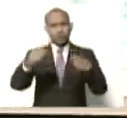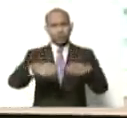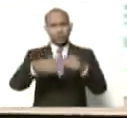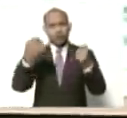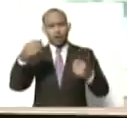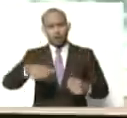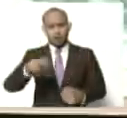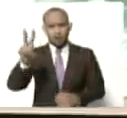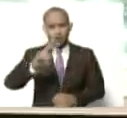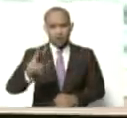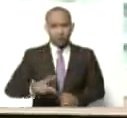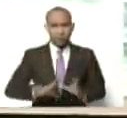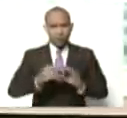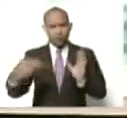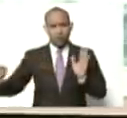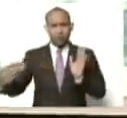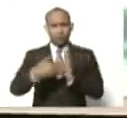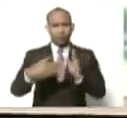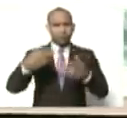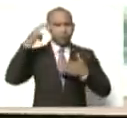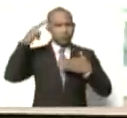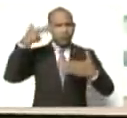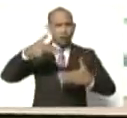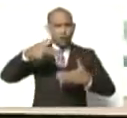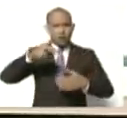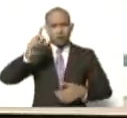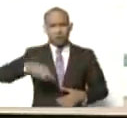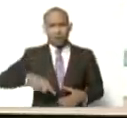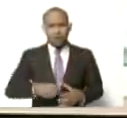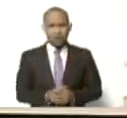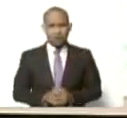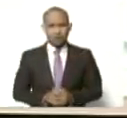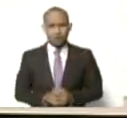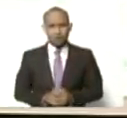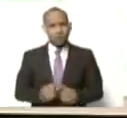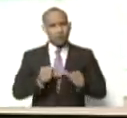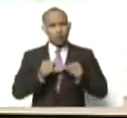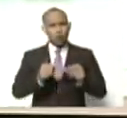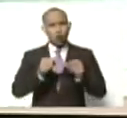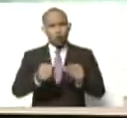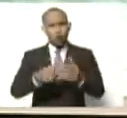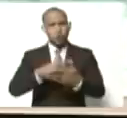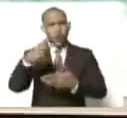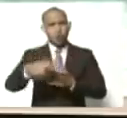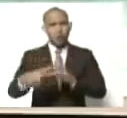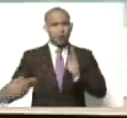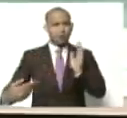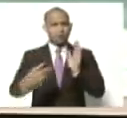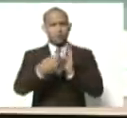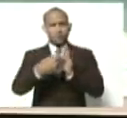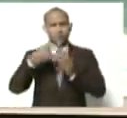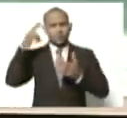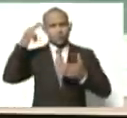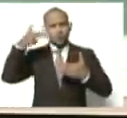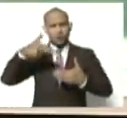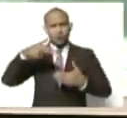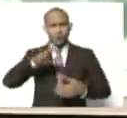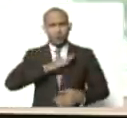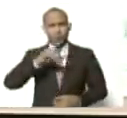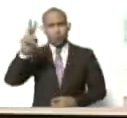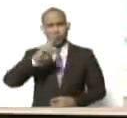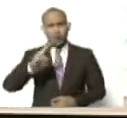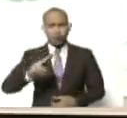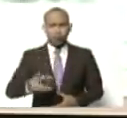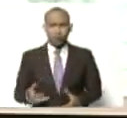agredir a Venezuela, para ataques terroristas. Se mantiene el plan de ataques terroristas montado con